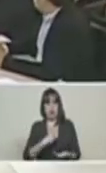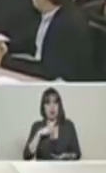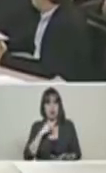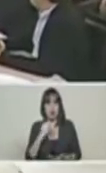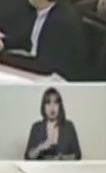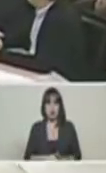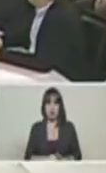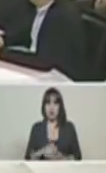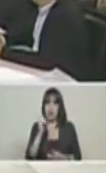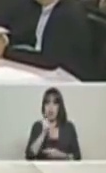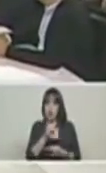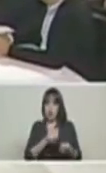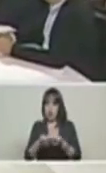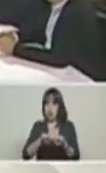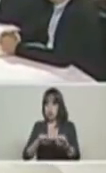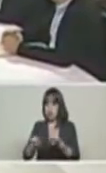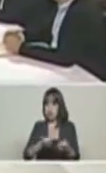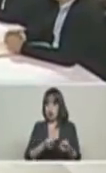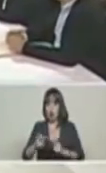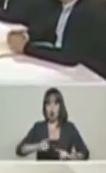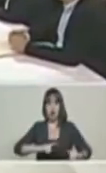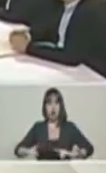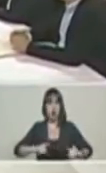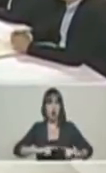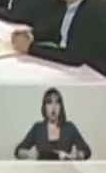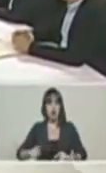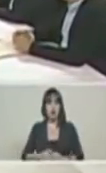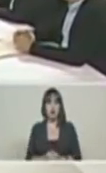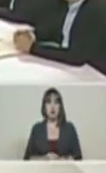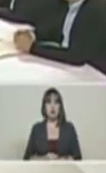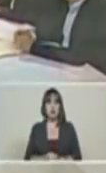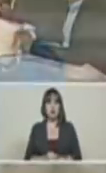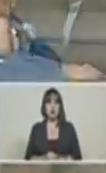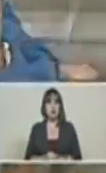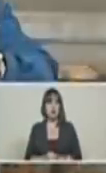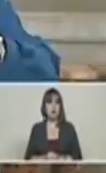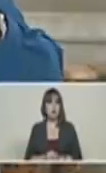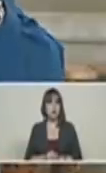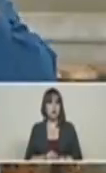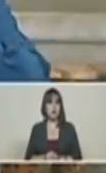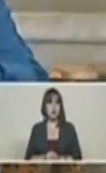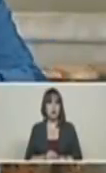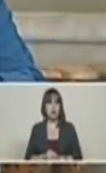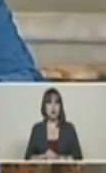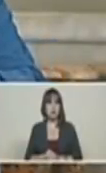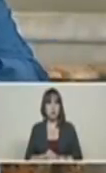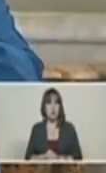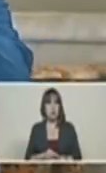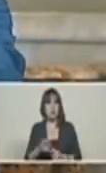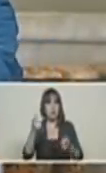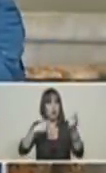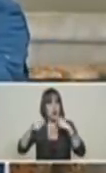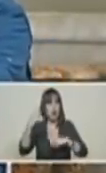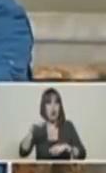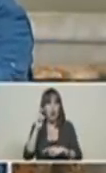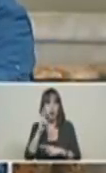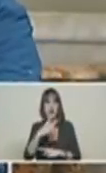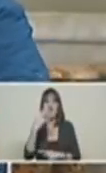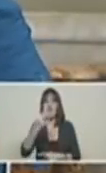Tenemos que ir regulando esas cosas, controlándolas, corrigiéndolas, los factores de corrección de mercado